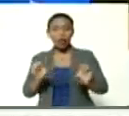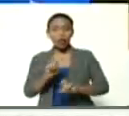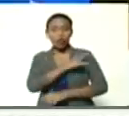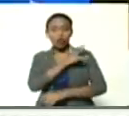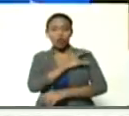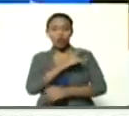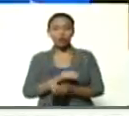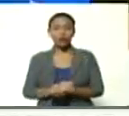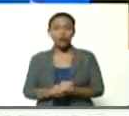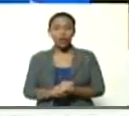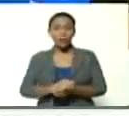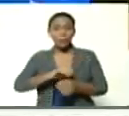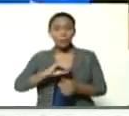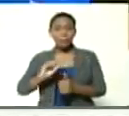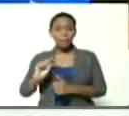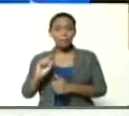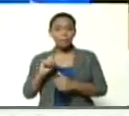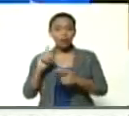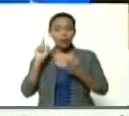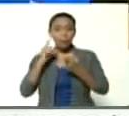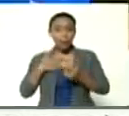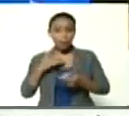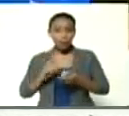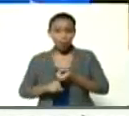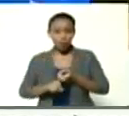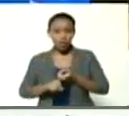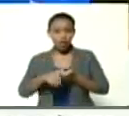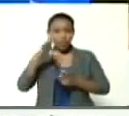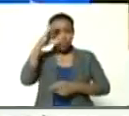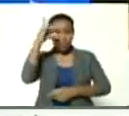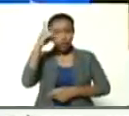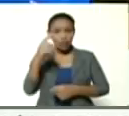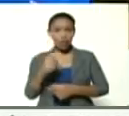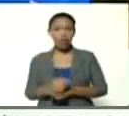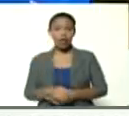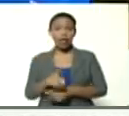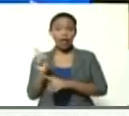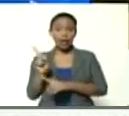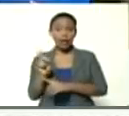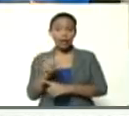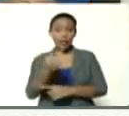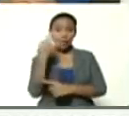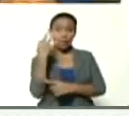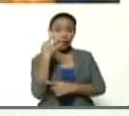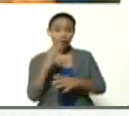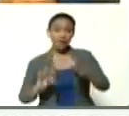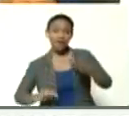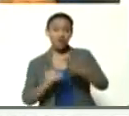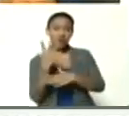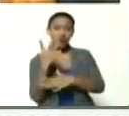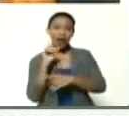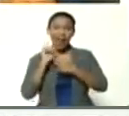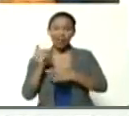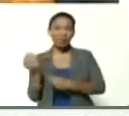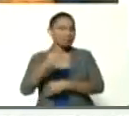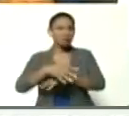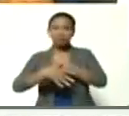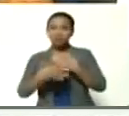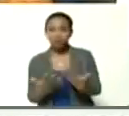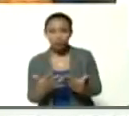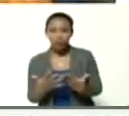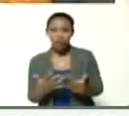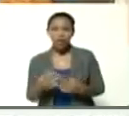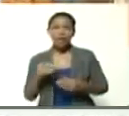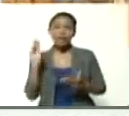primera combatiente presente, Silvia Flores. Son tres elementos fundamentales. Además,